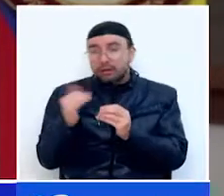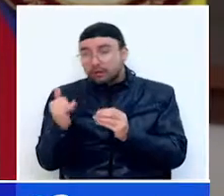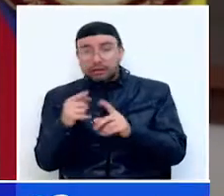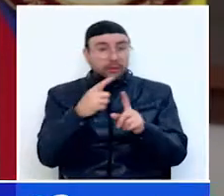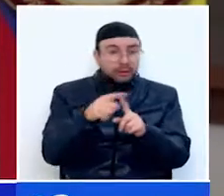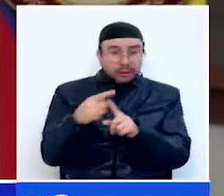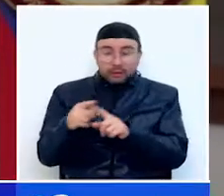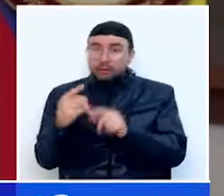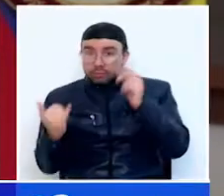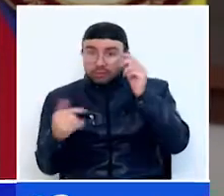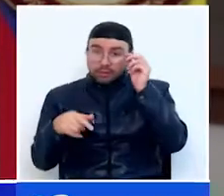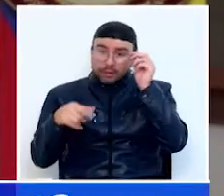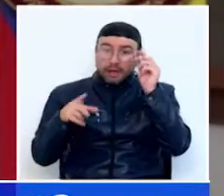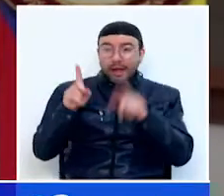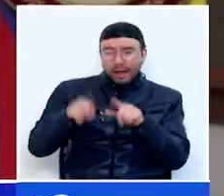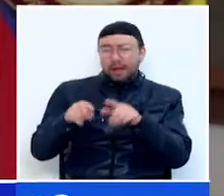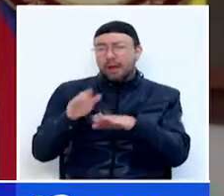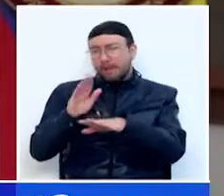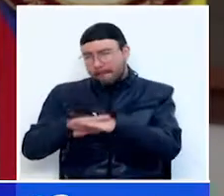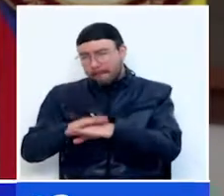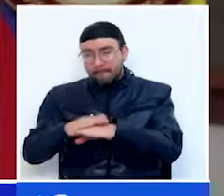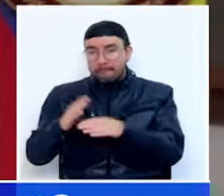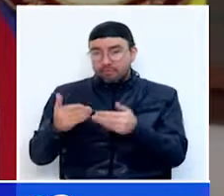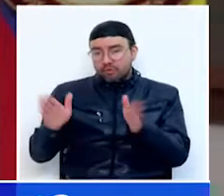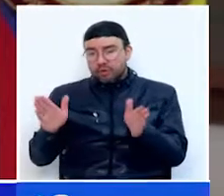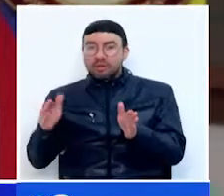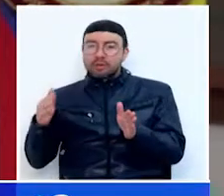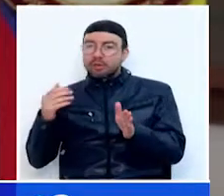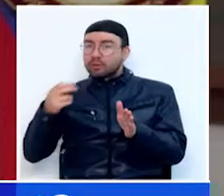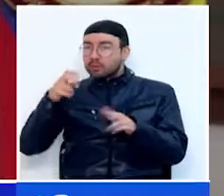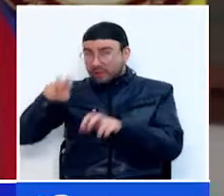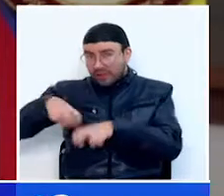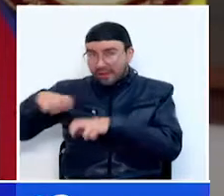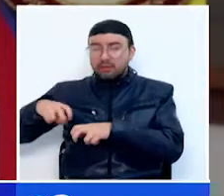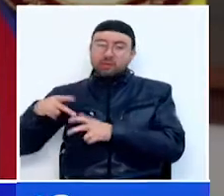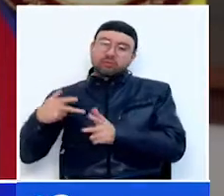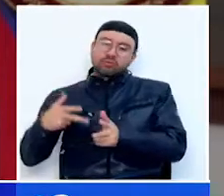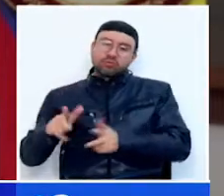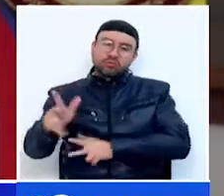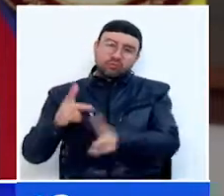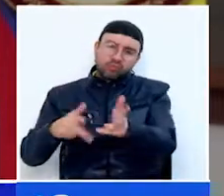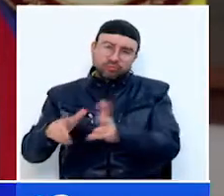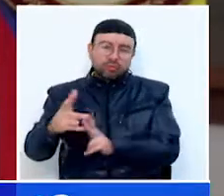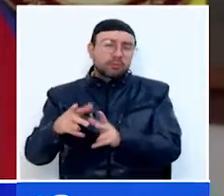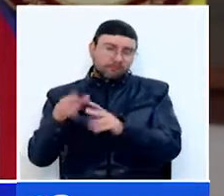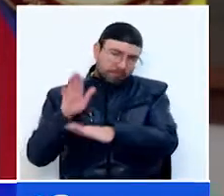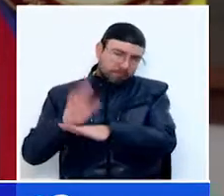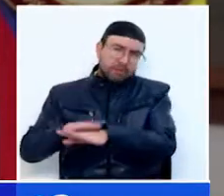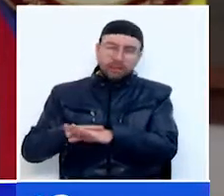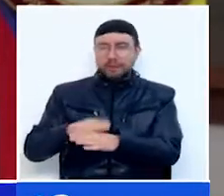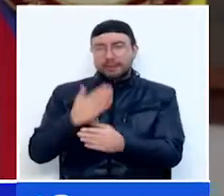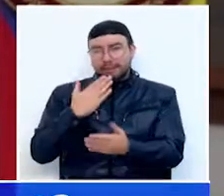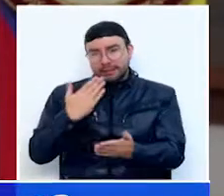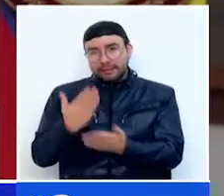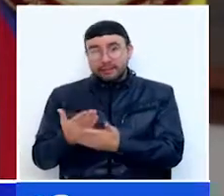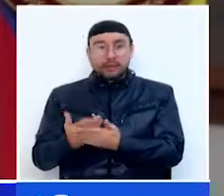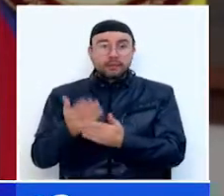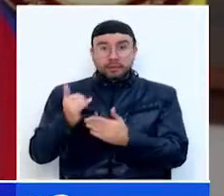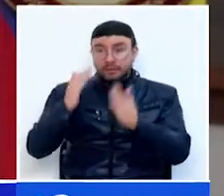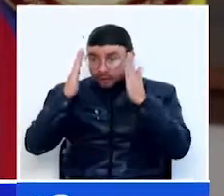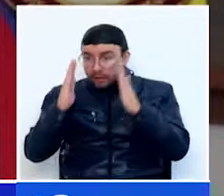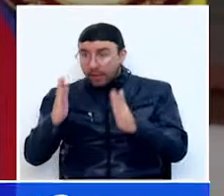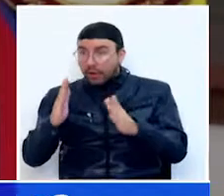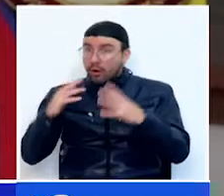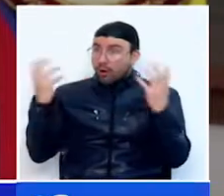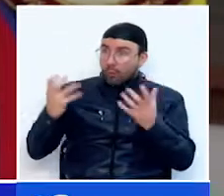sectores, nos han permitido pasar los productos de los agricultores del departamento y están cumpliendo con la atención